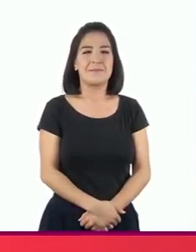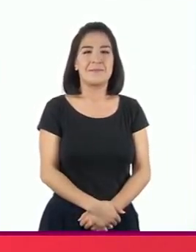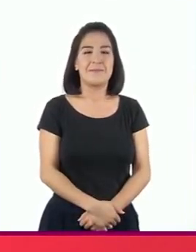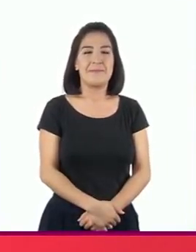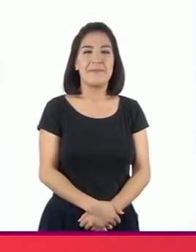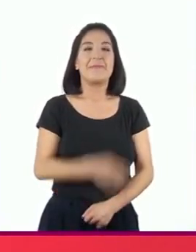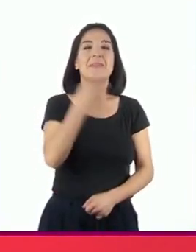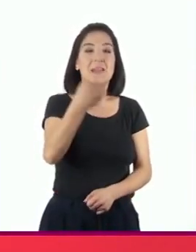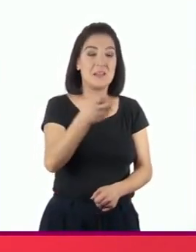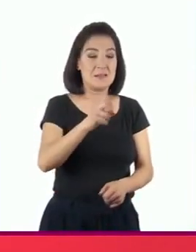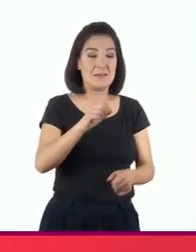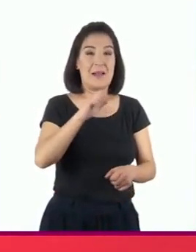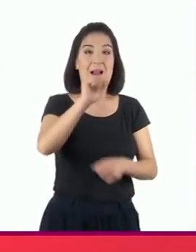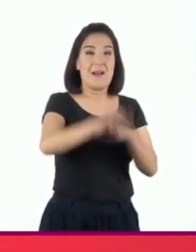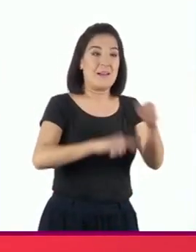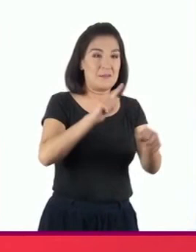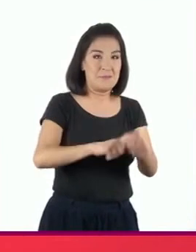¿Recuerdan el nombre de su teoría?